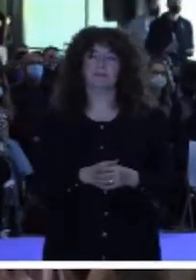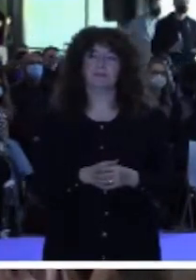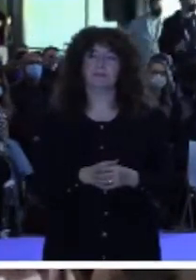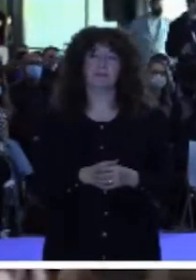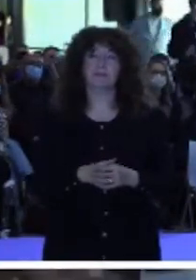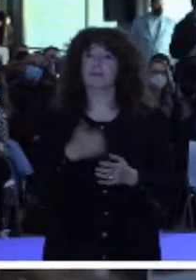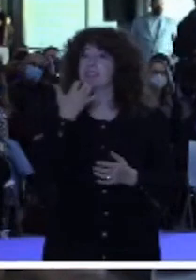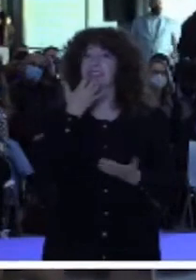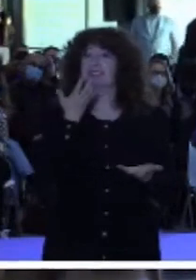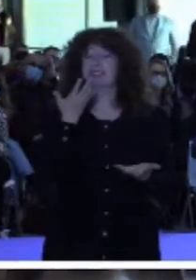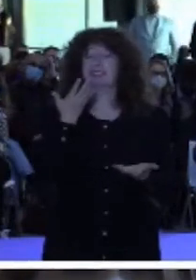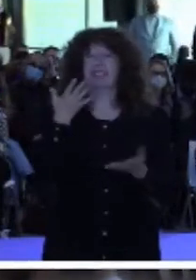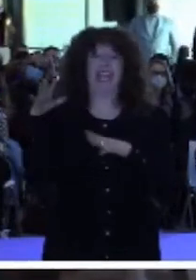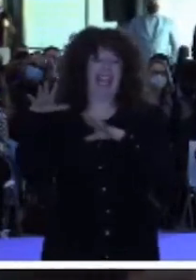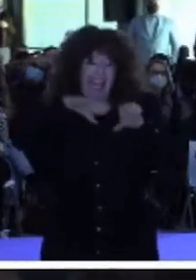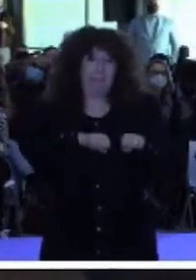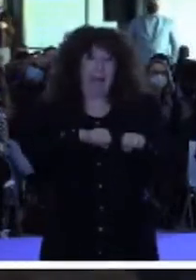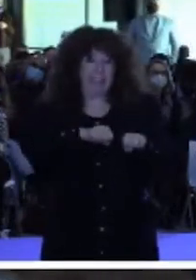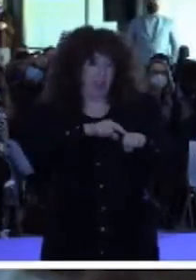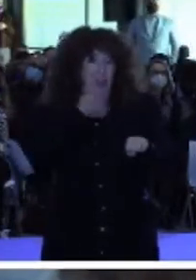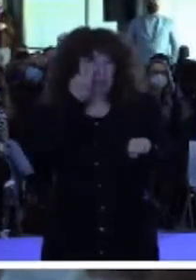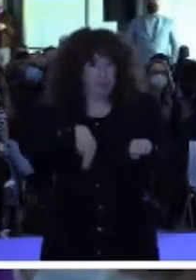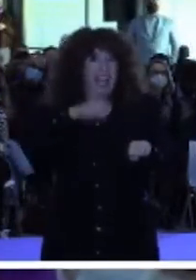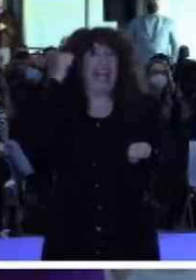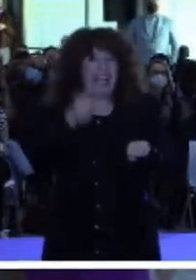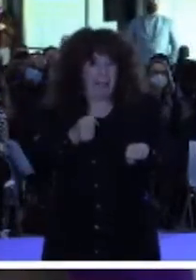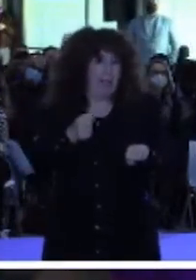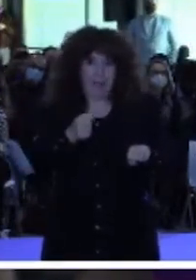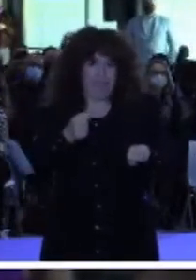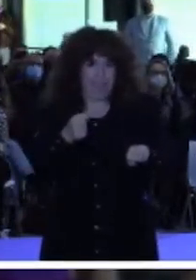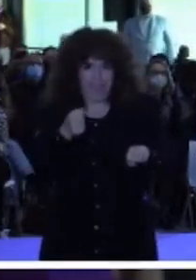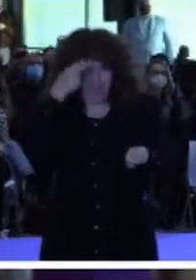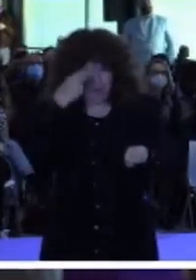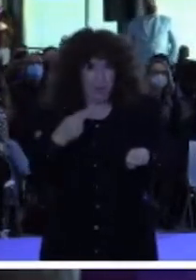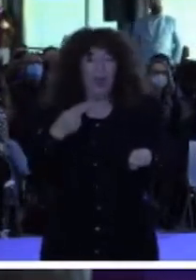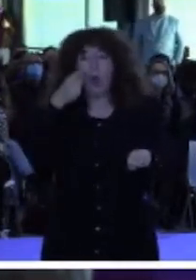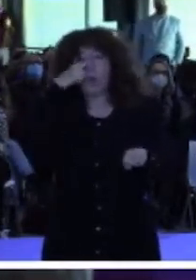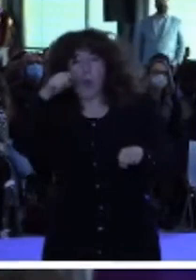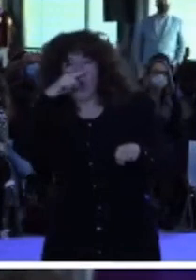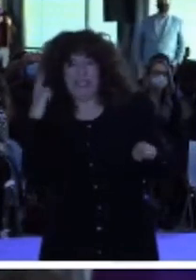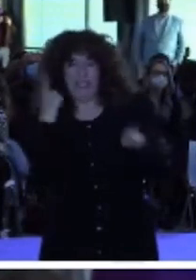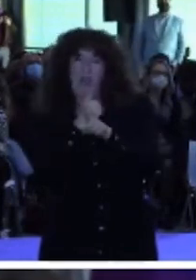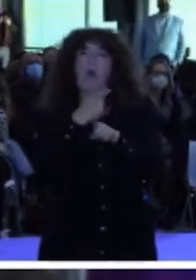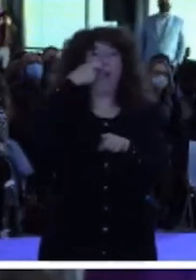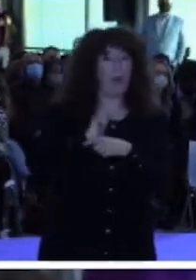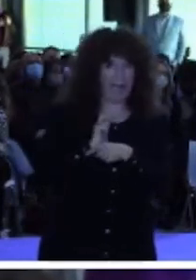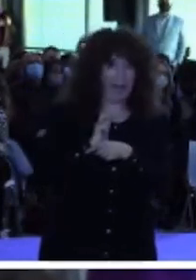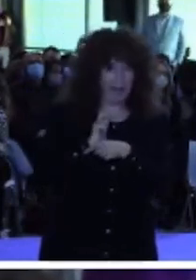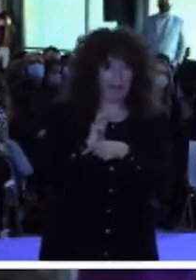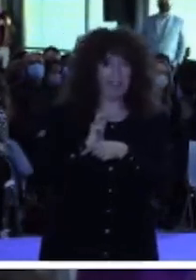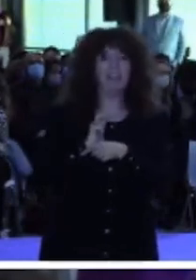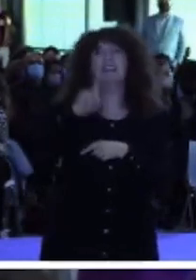es que si no hubiese una invasión criminal, intolerable, por parte de Putin a Ucrania, si no